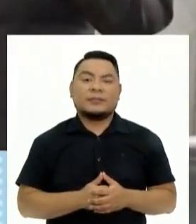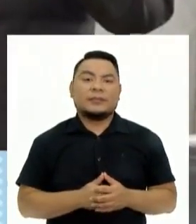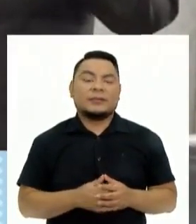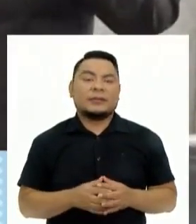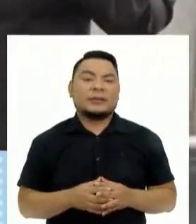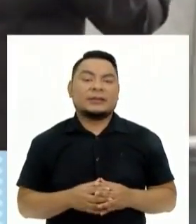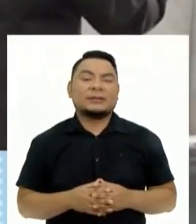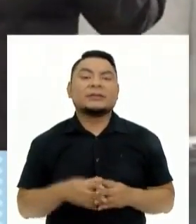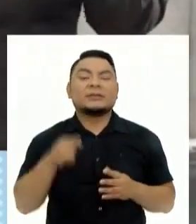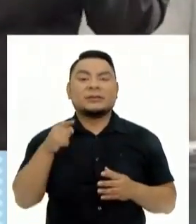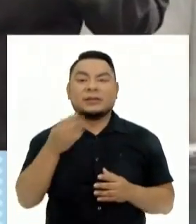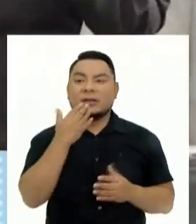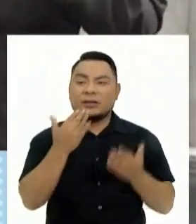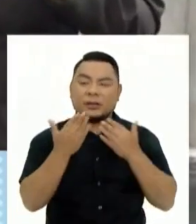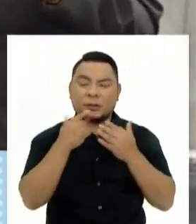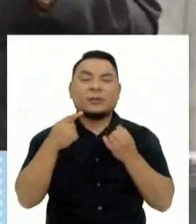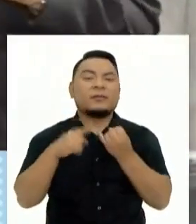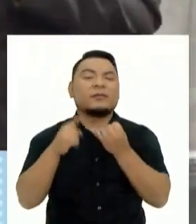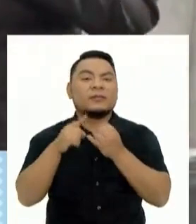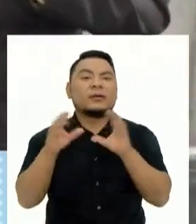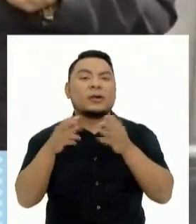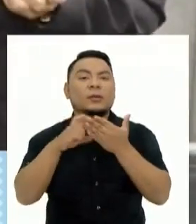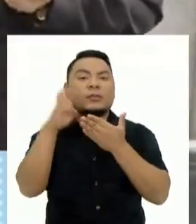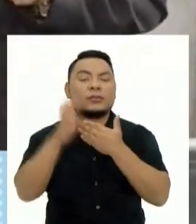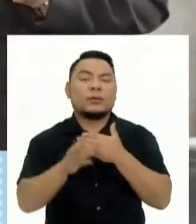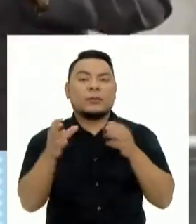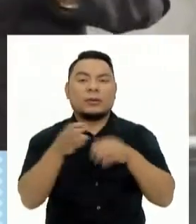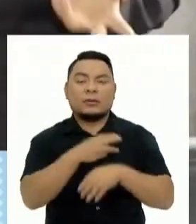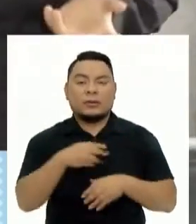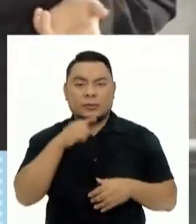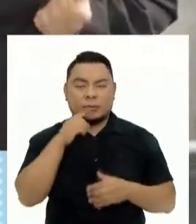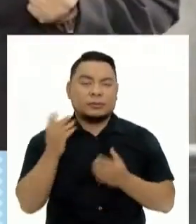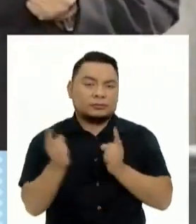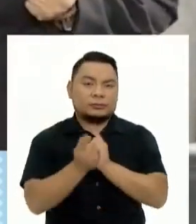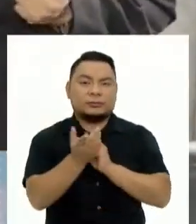pero en una expresión muy reducida, como por ejemplo el programa de Hombres por la Igualdad,